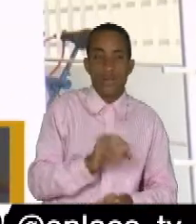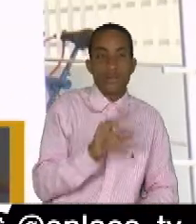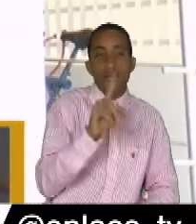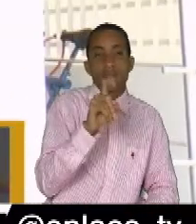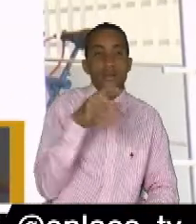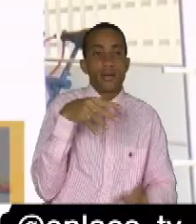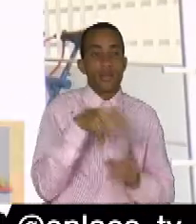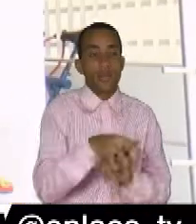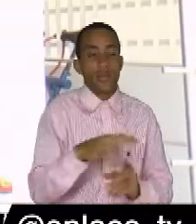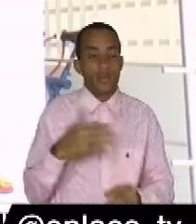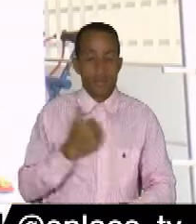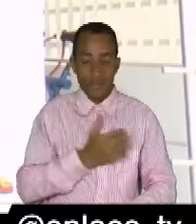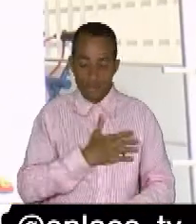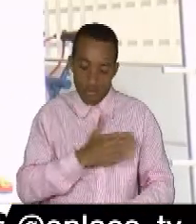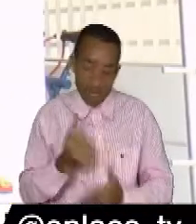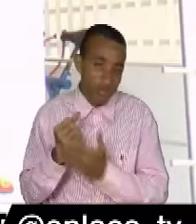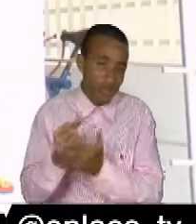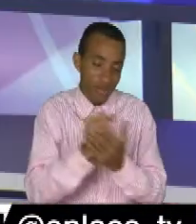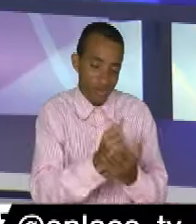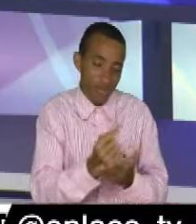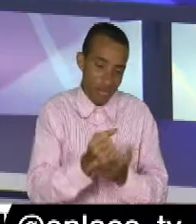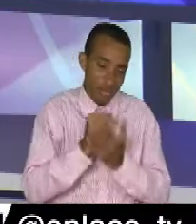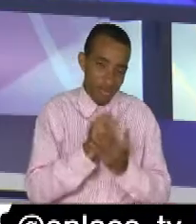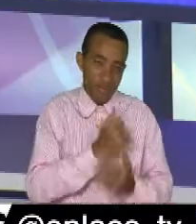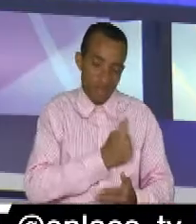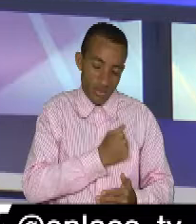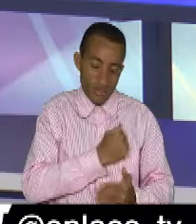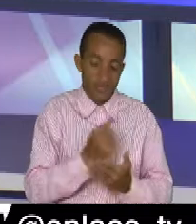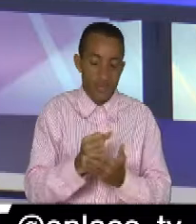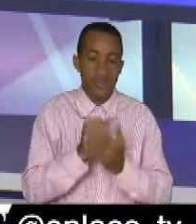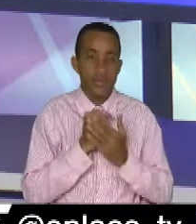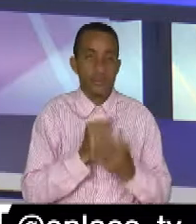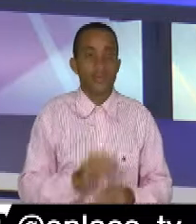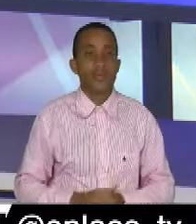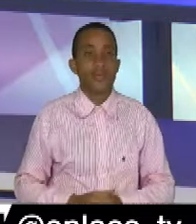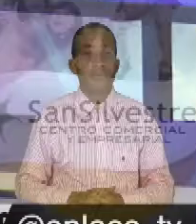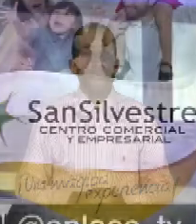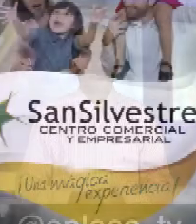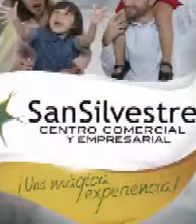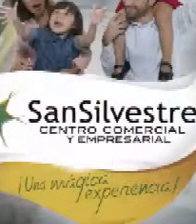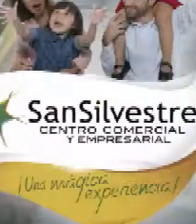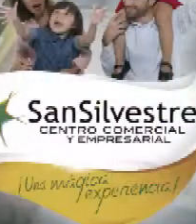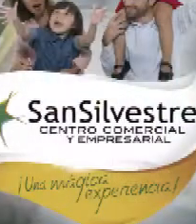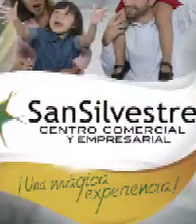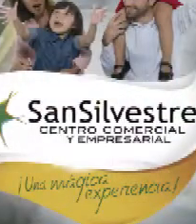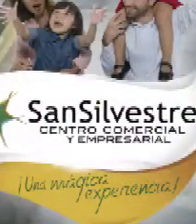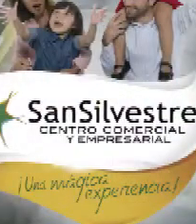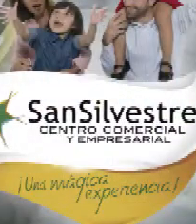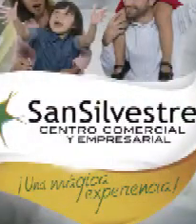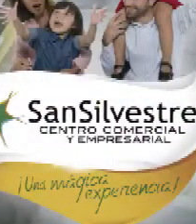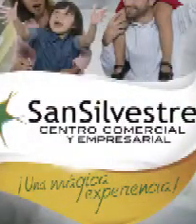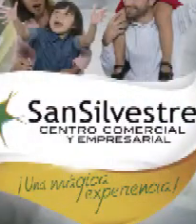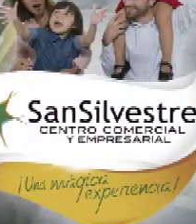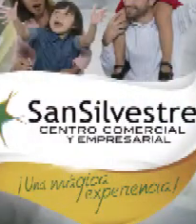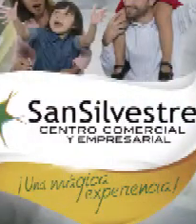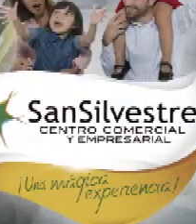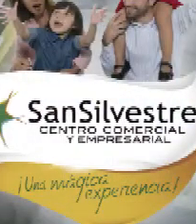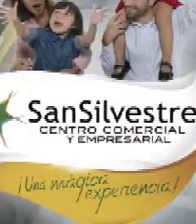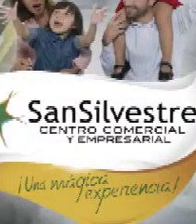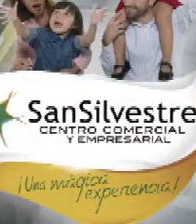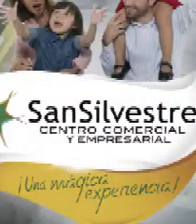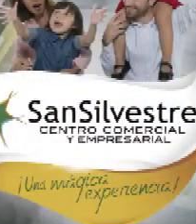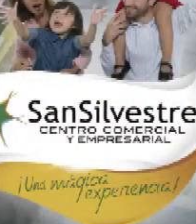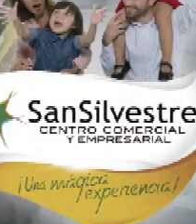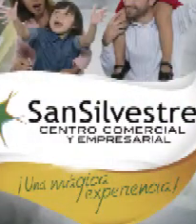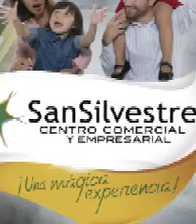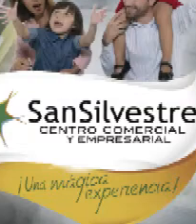los santanderianos para su tratamiento. Llegó al Centro Comercial San Silvestre La Fábrica, donde podrá construir un mundo lleno